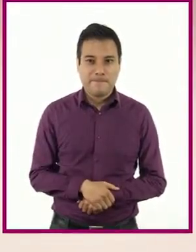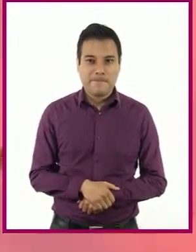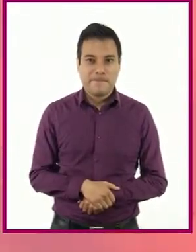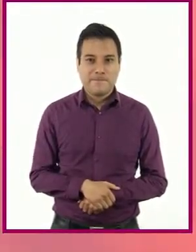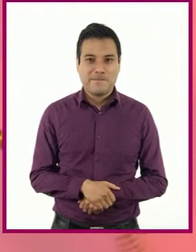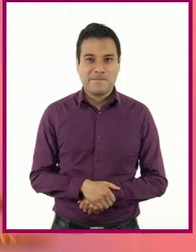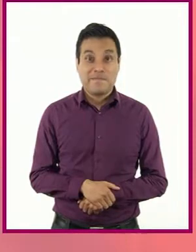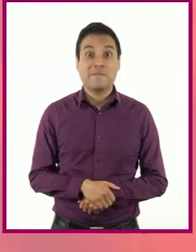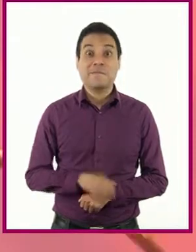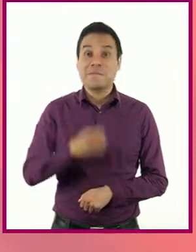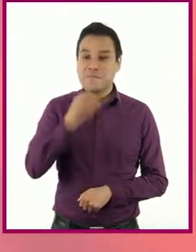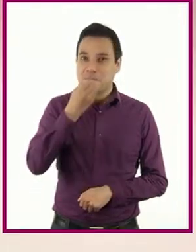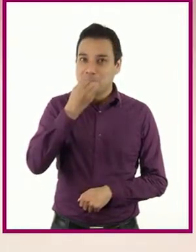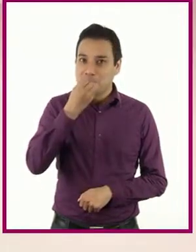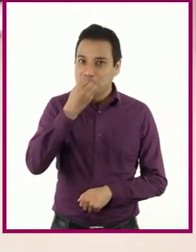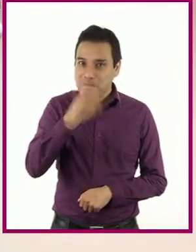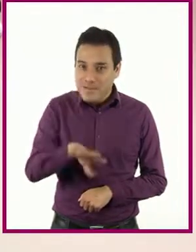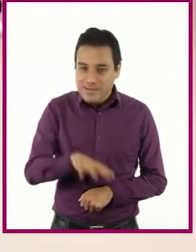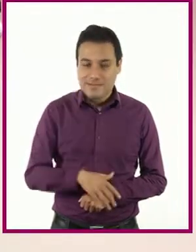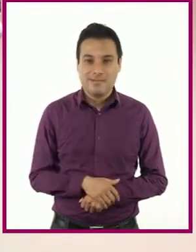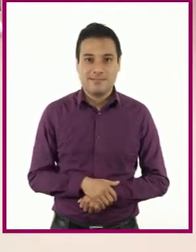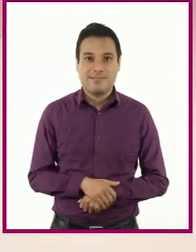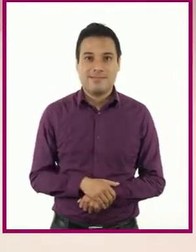¡Ah, genial!